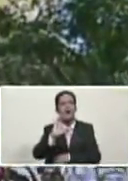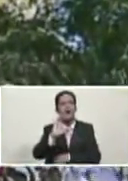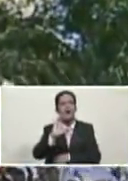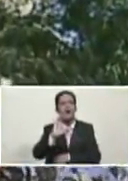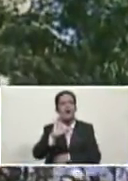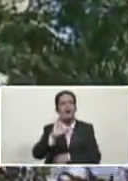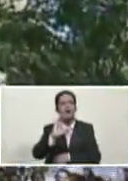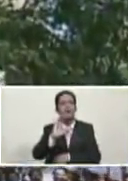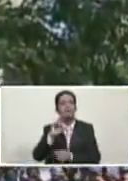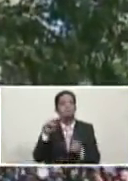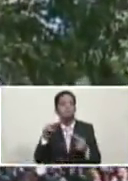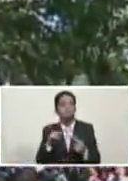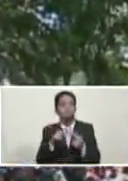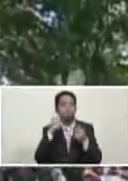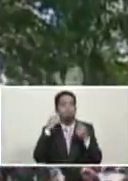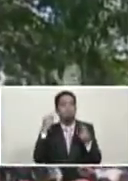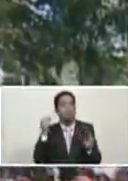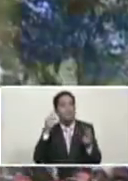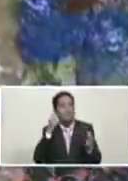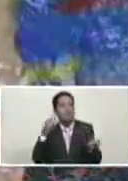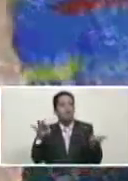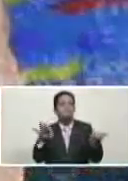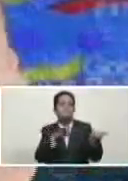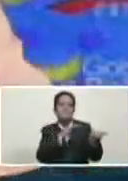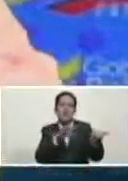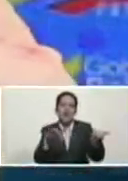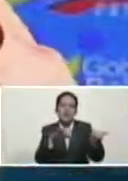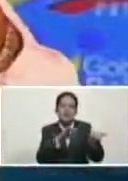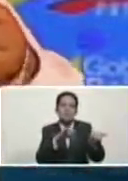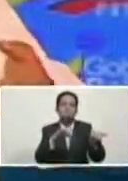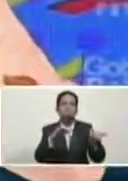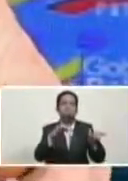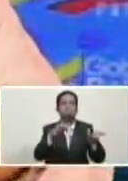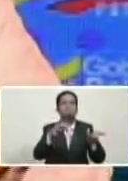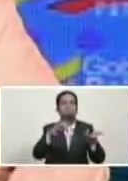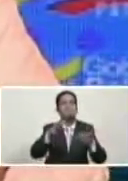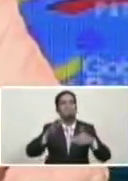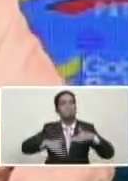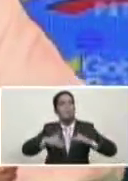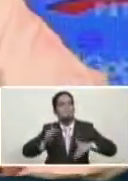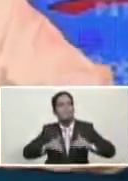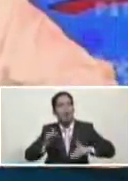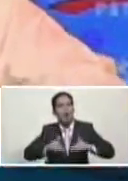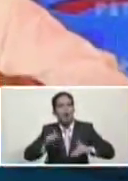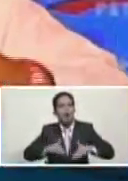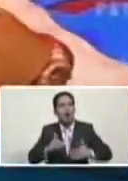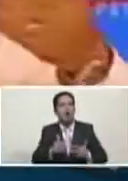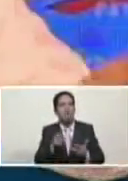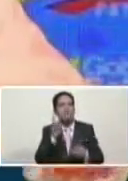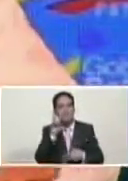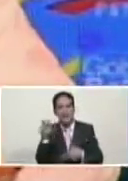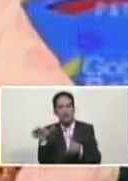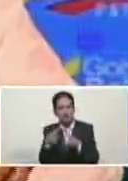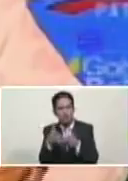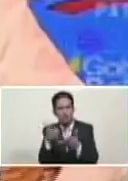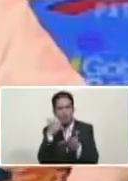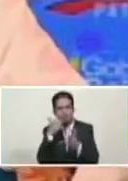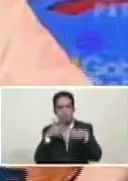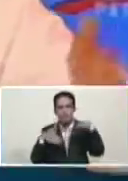Encuentre un sonido de un violín, de un tambor, vea una obra de teatro, vea un grupo de